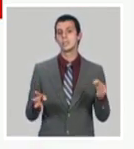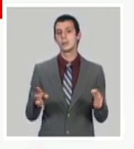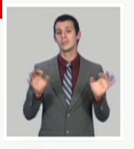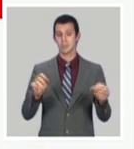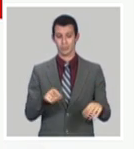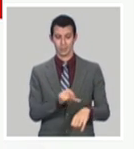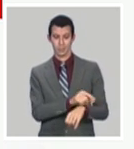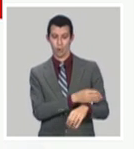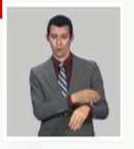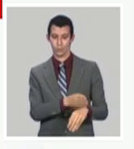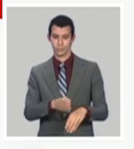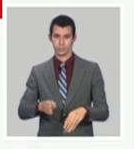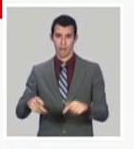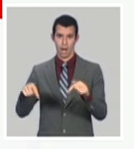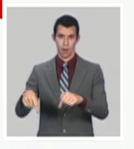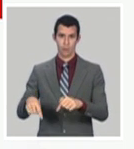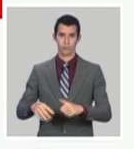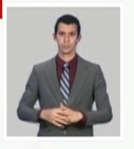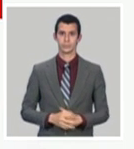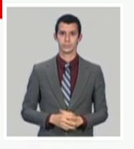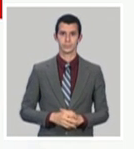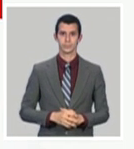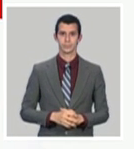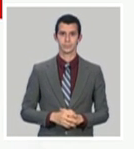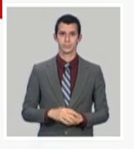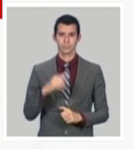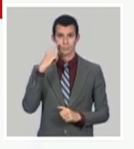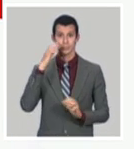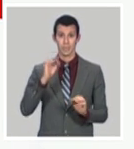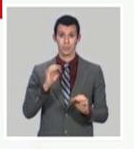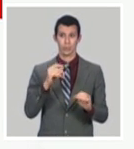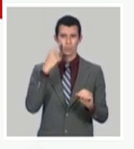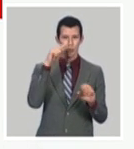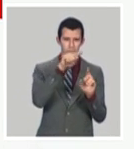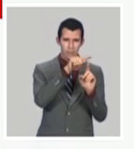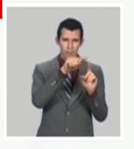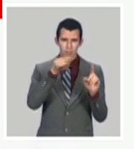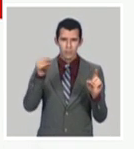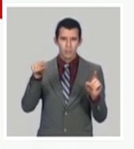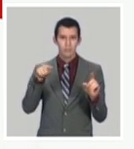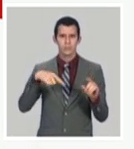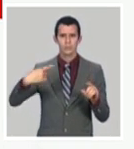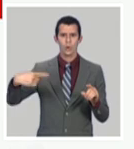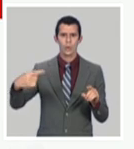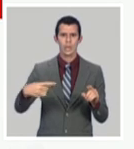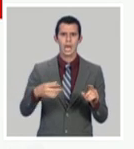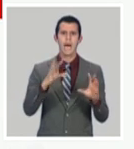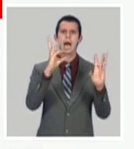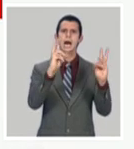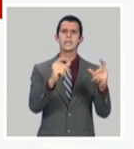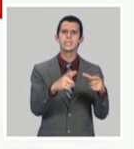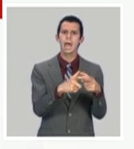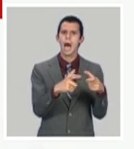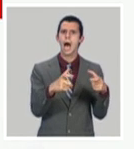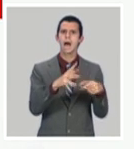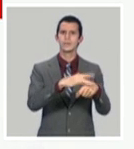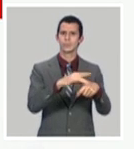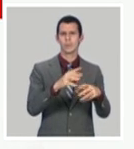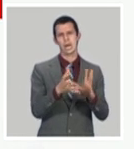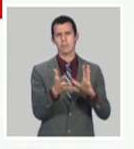el más complejo. Miren, de la meseta que hemos estado hablando, de cuántos casos estamos hablando por semana. Es decir, a partir de la última